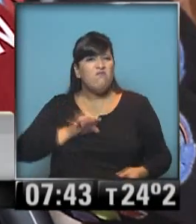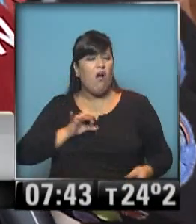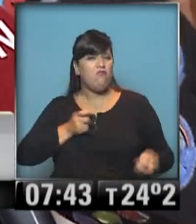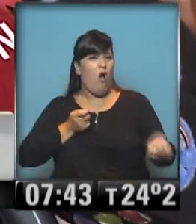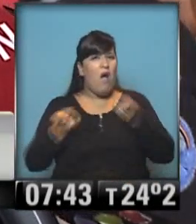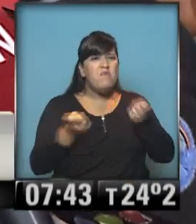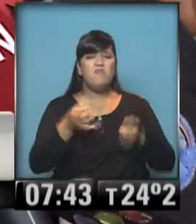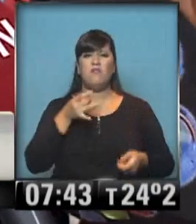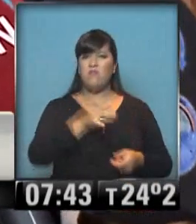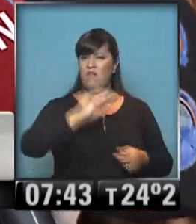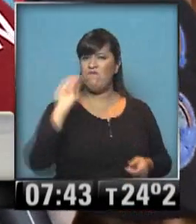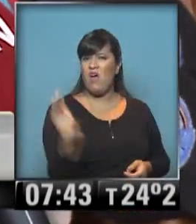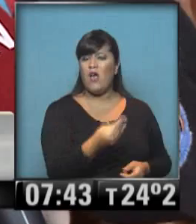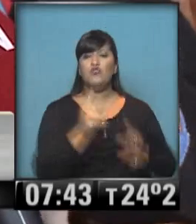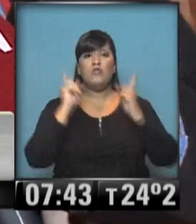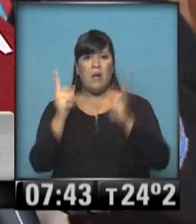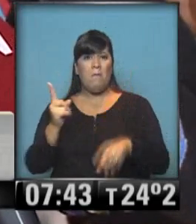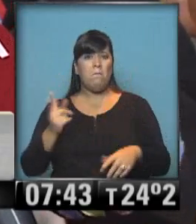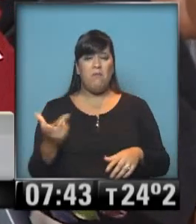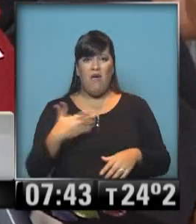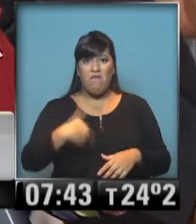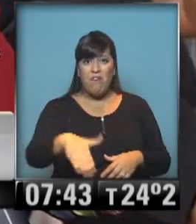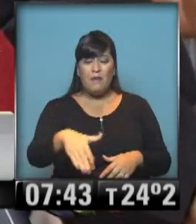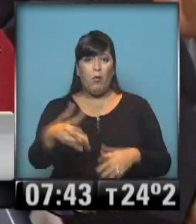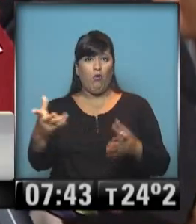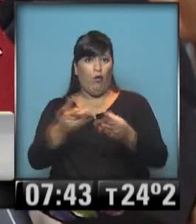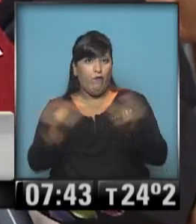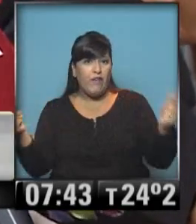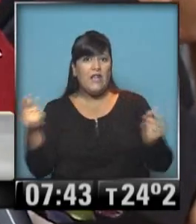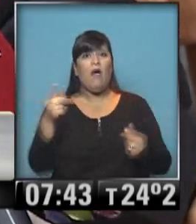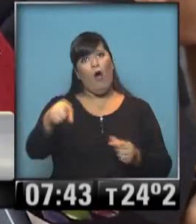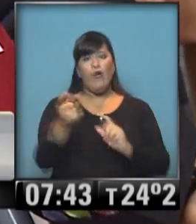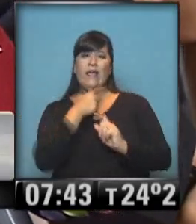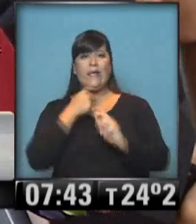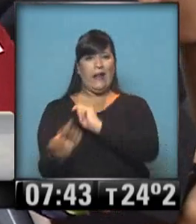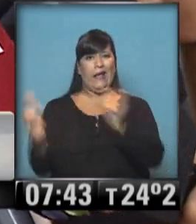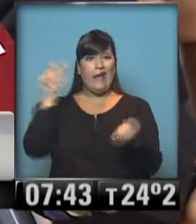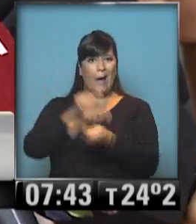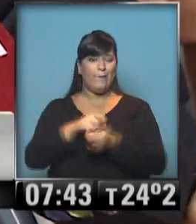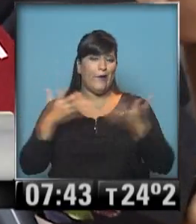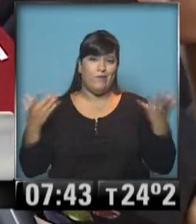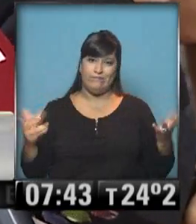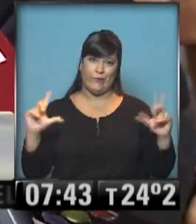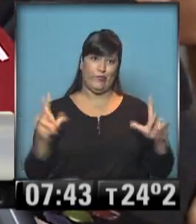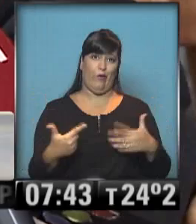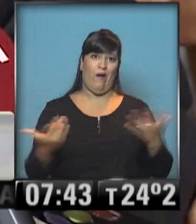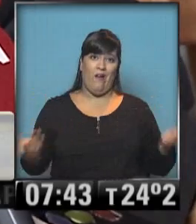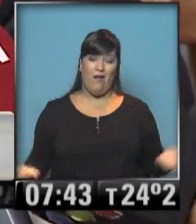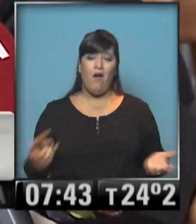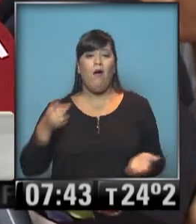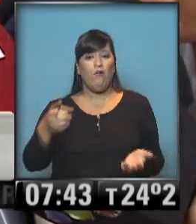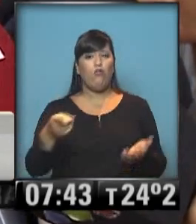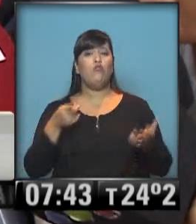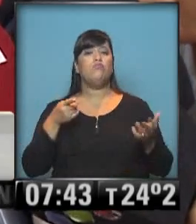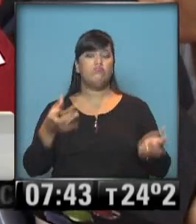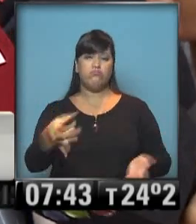sistema de trenes y faltando 5 minutos propone un cambio pero bueno es un reconocimiento a su mala política con con los servicios